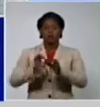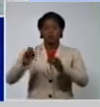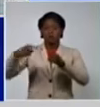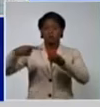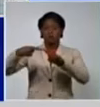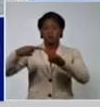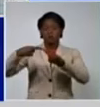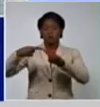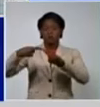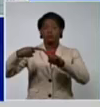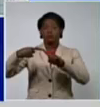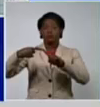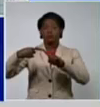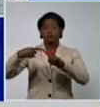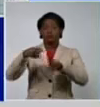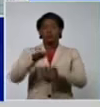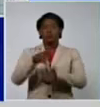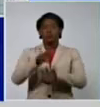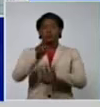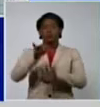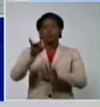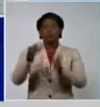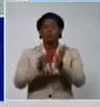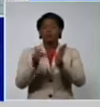ya más de